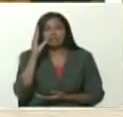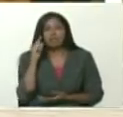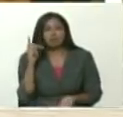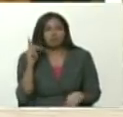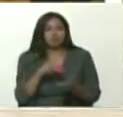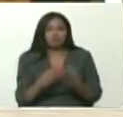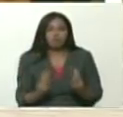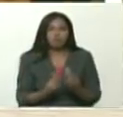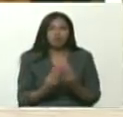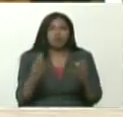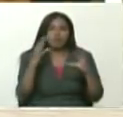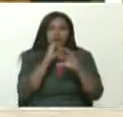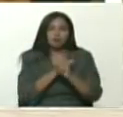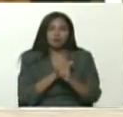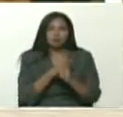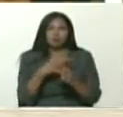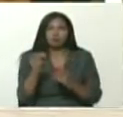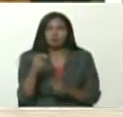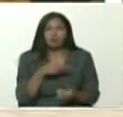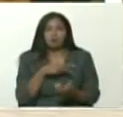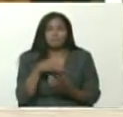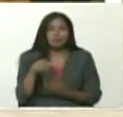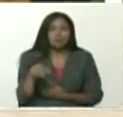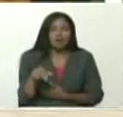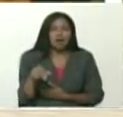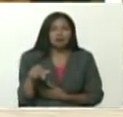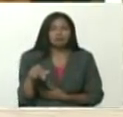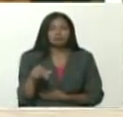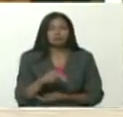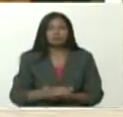Silvia? En la noche, a caminar por Roma,